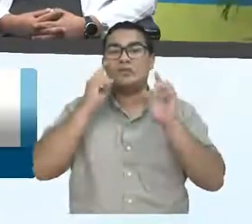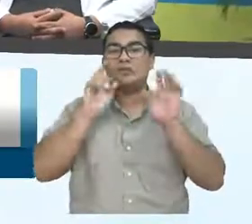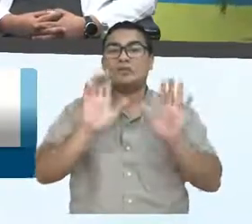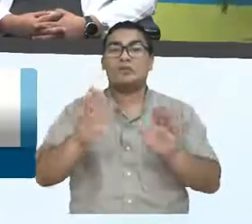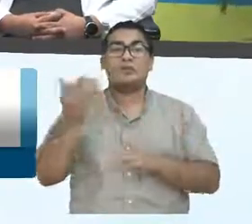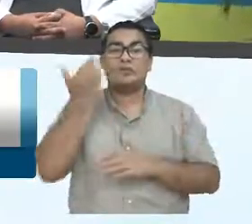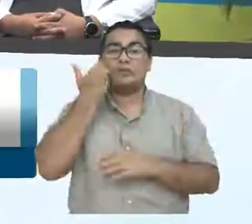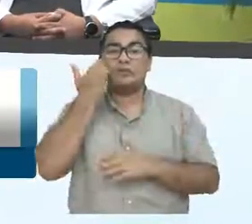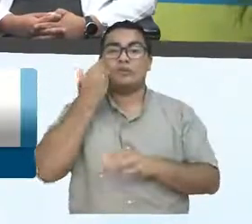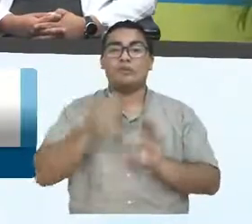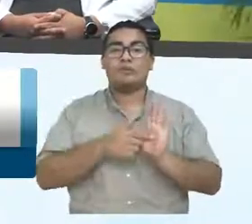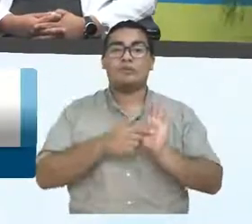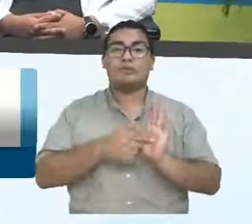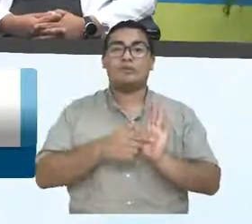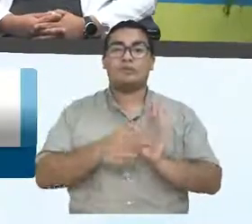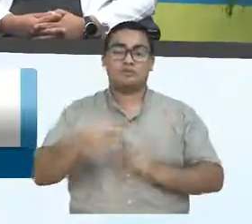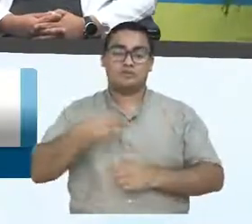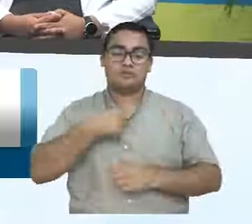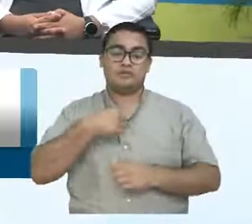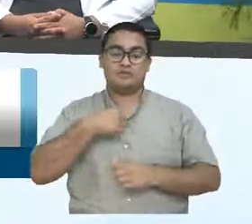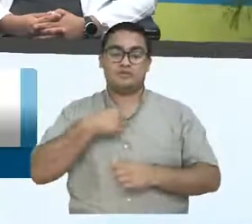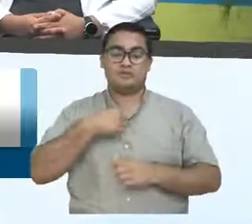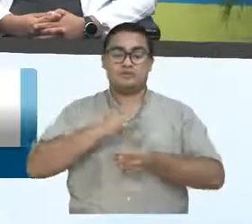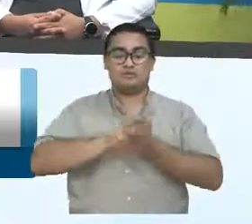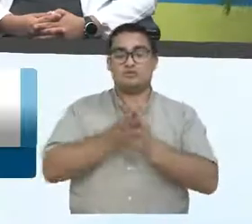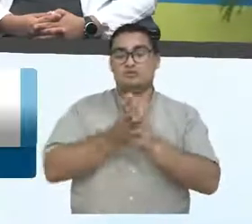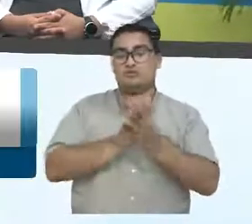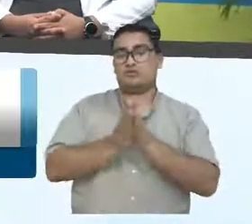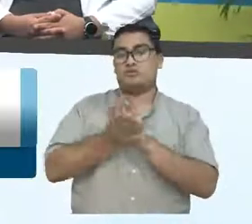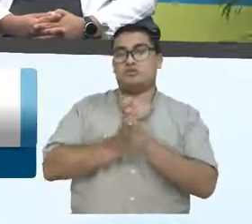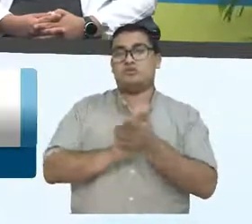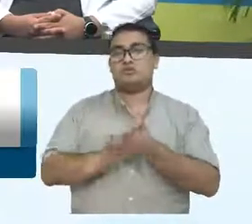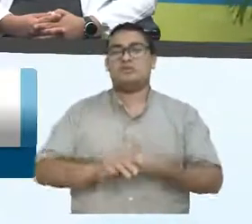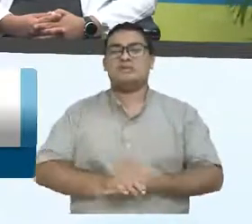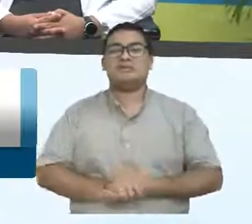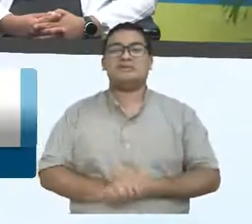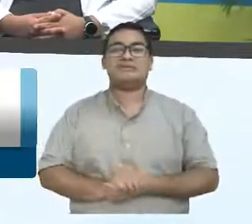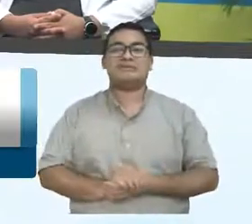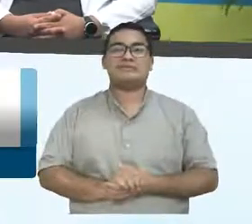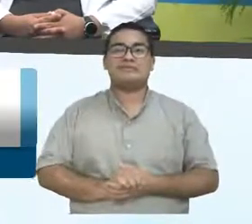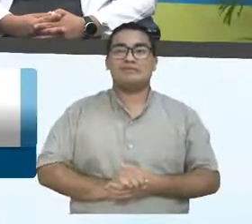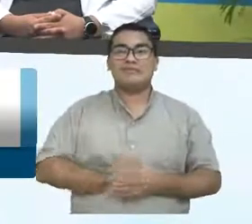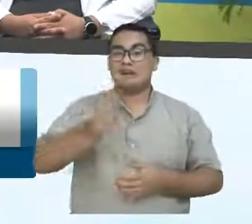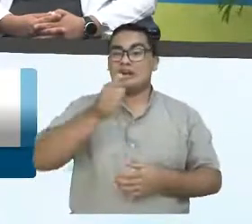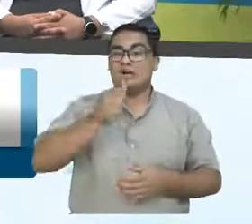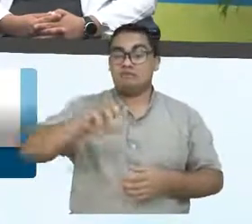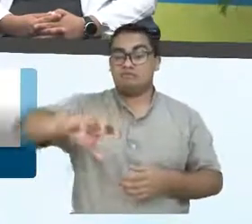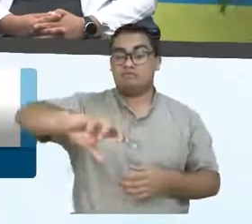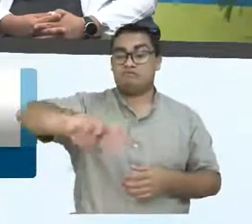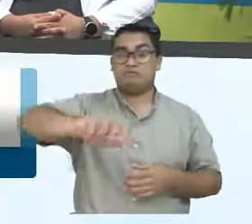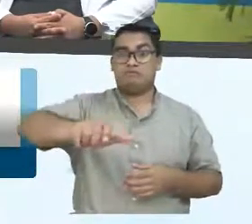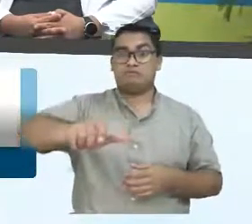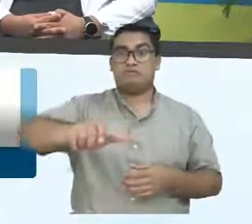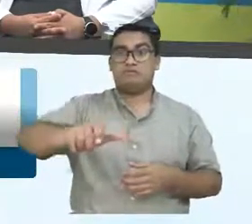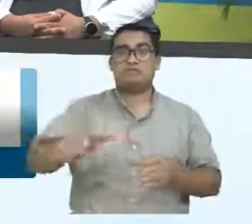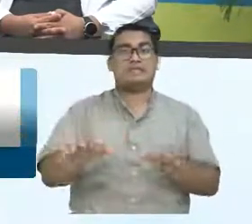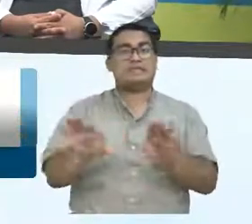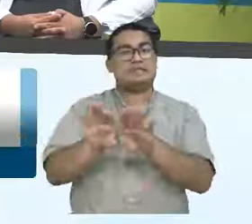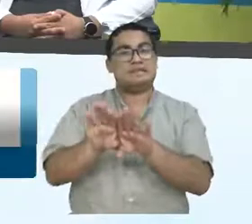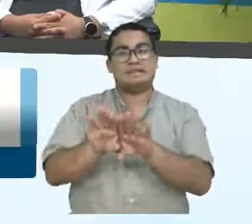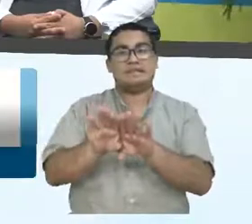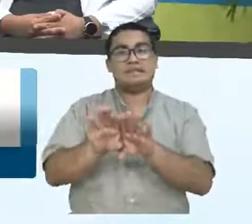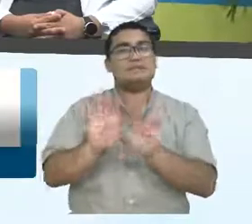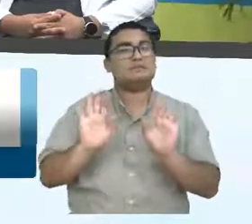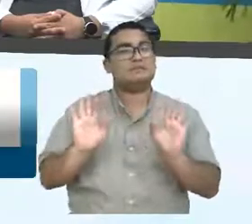Por ejemplo, a ver, si yo me estoy lavando las manos, cierro la llave, hago el proceso